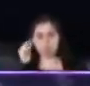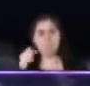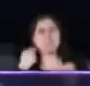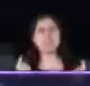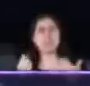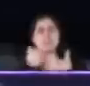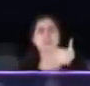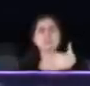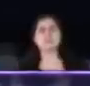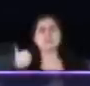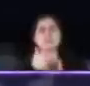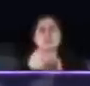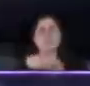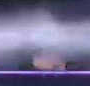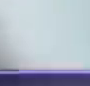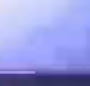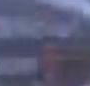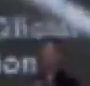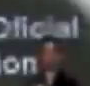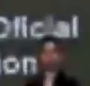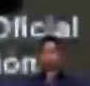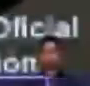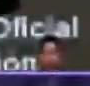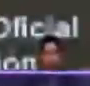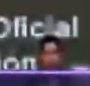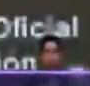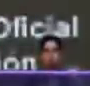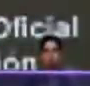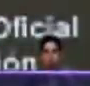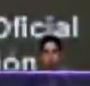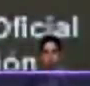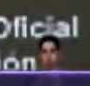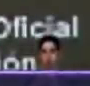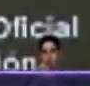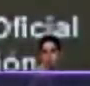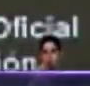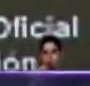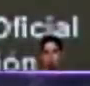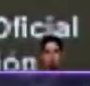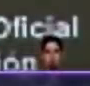el pago de todas las pensiones de ellos. La eliminación del bono de Navidad.